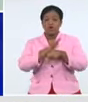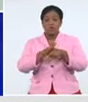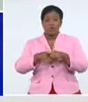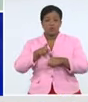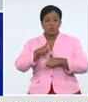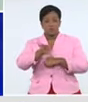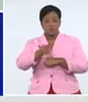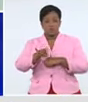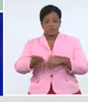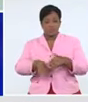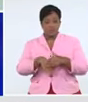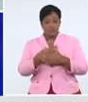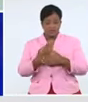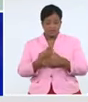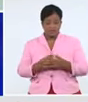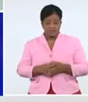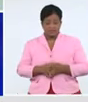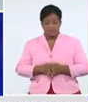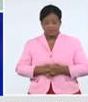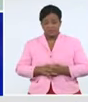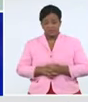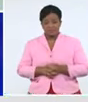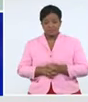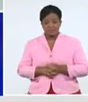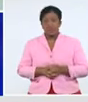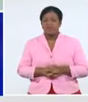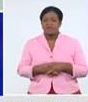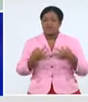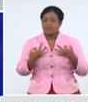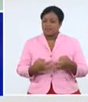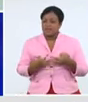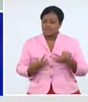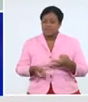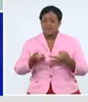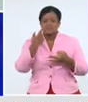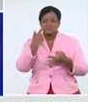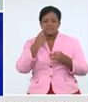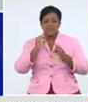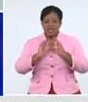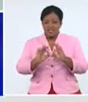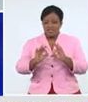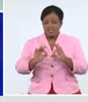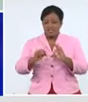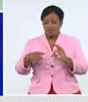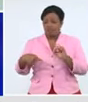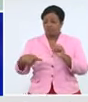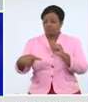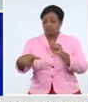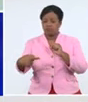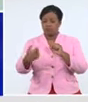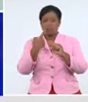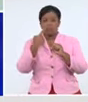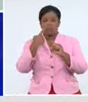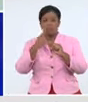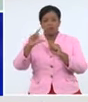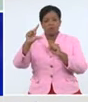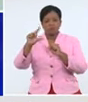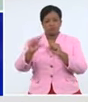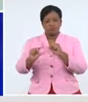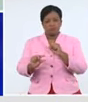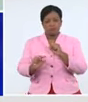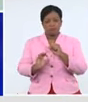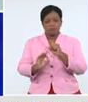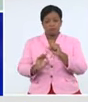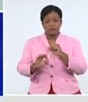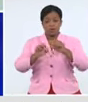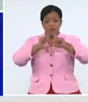días, que como siempre vemos y como ha estado ocurriendo todos estos días, con una reducción en el